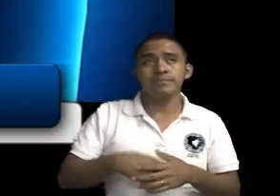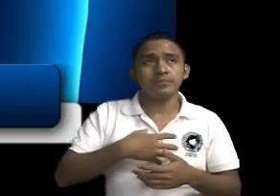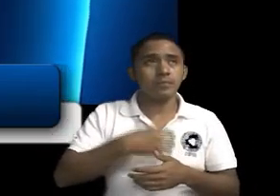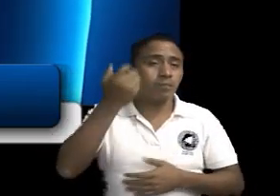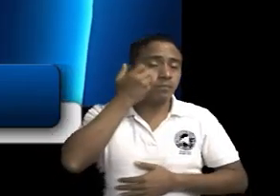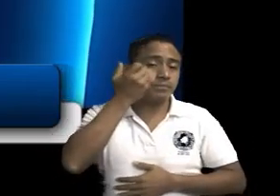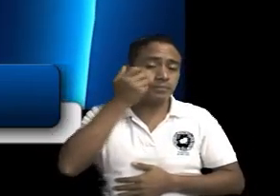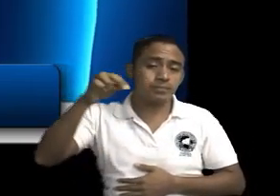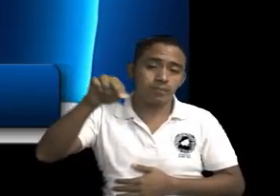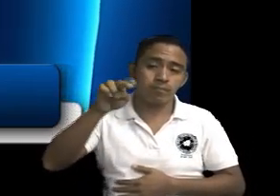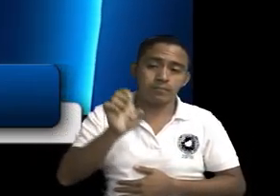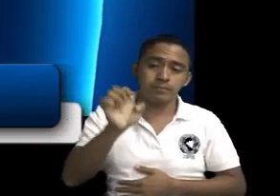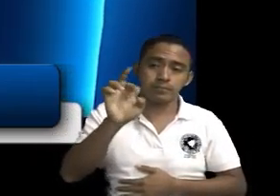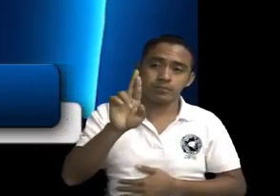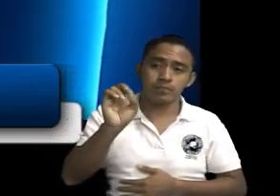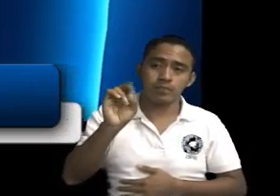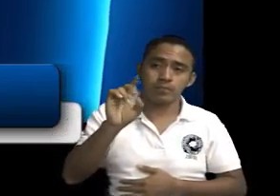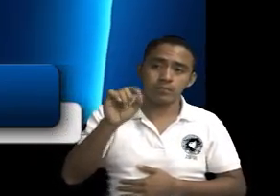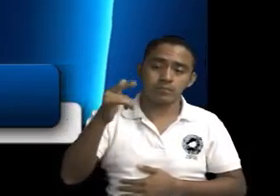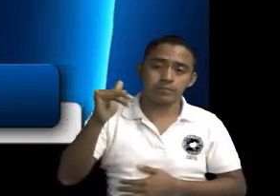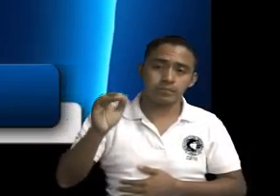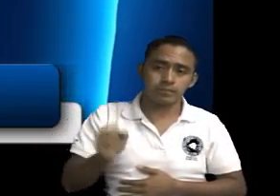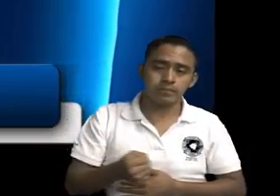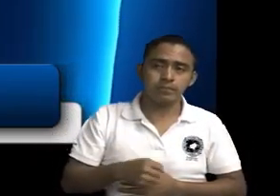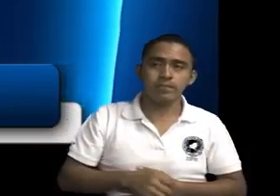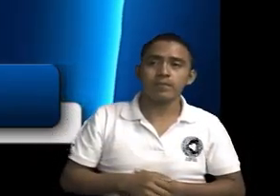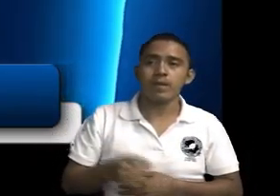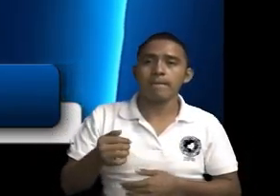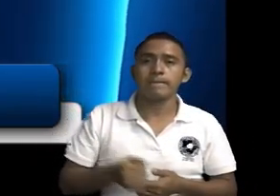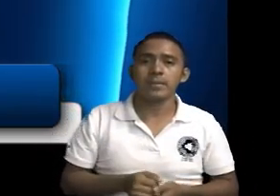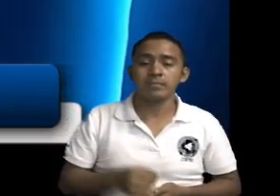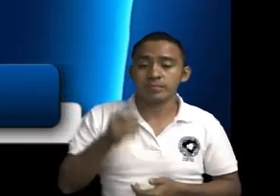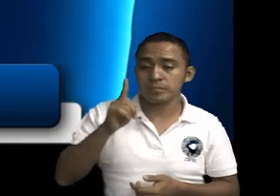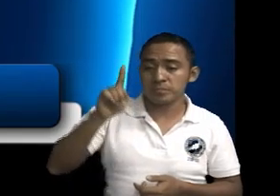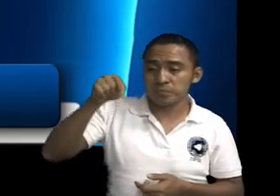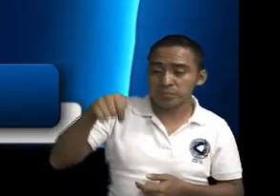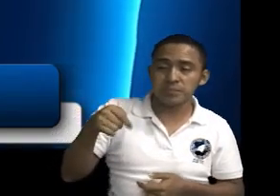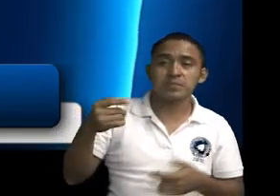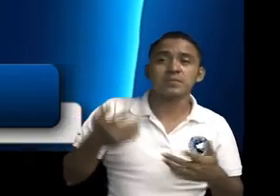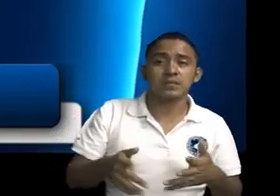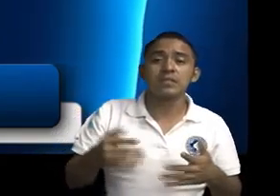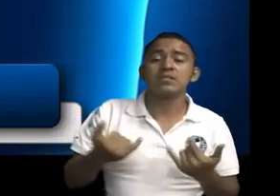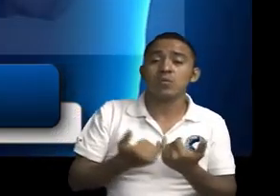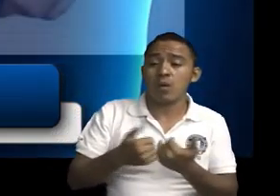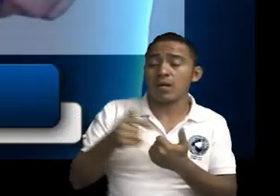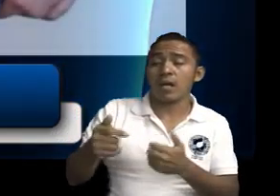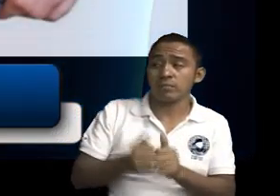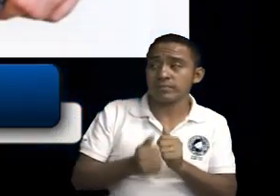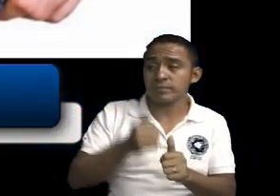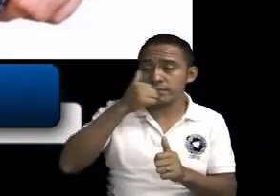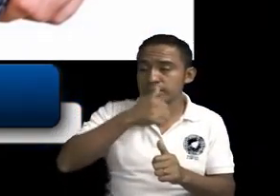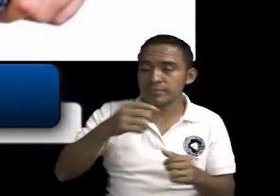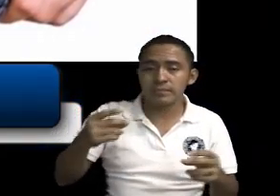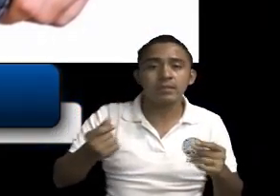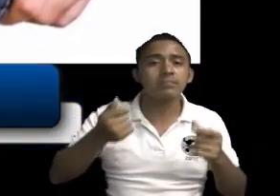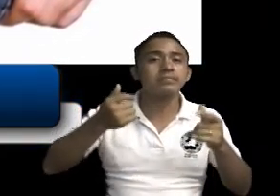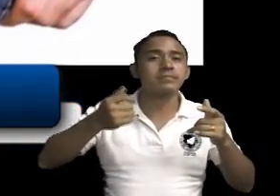vas a investigar el porqué de la disfunción eréctil, podés encontrar eyaculación precoz también. Uh-huh.